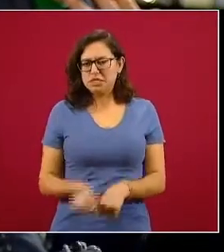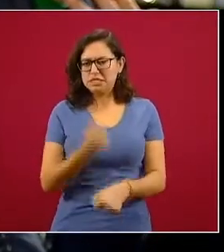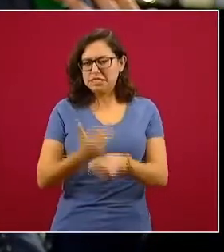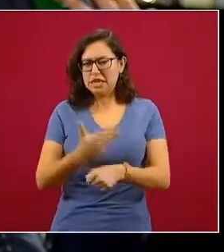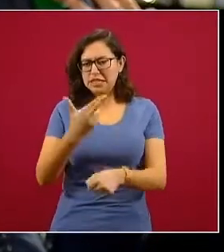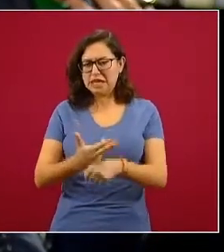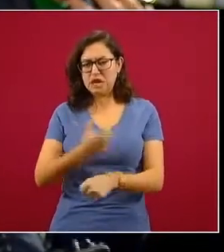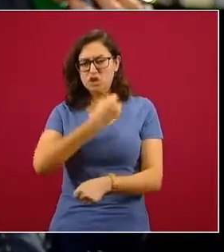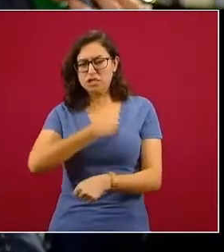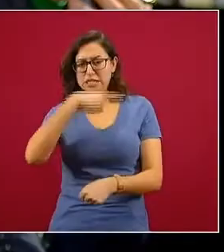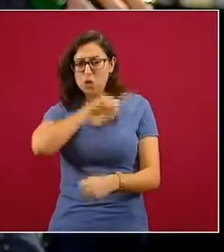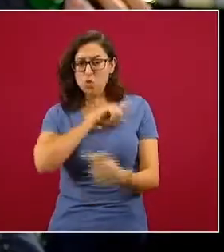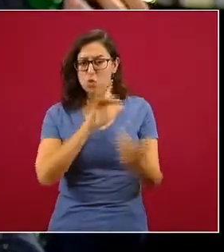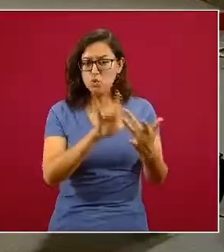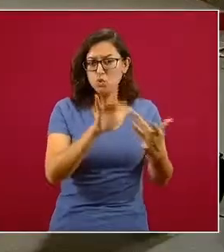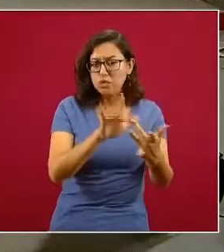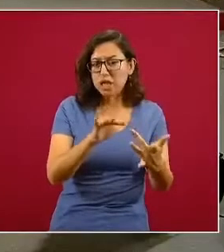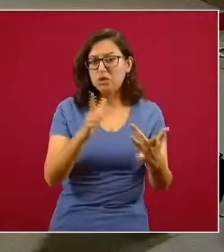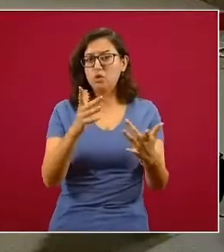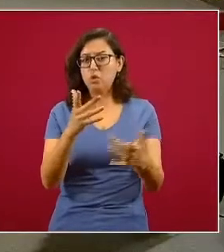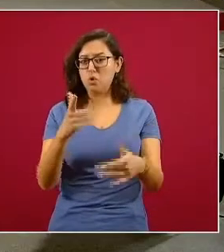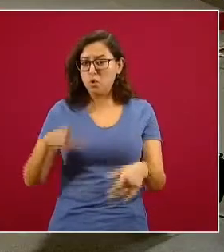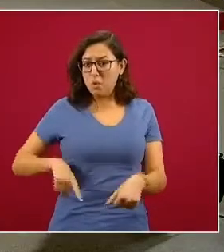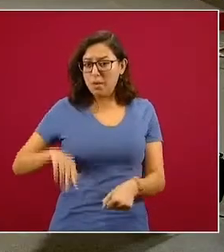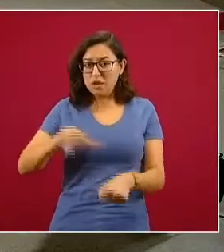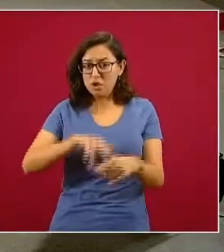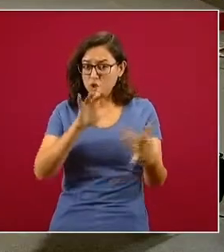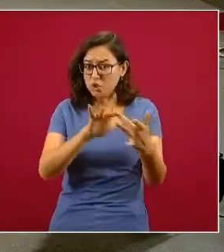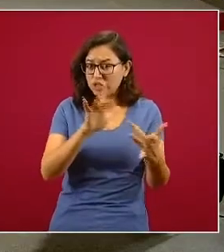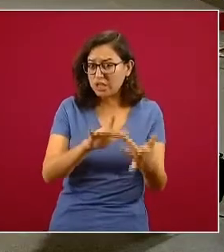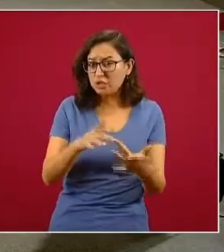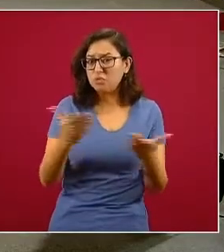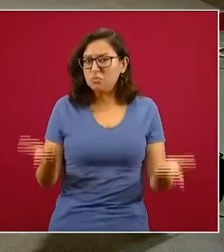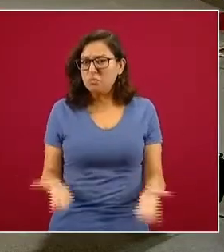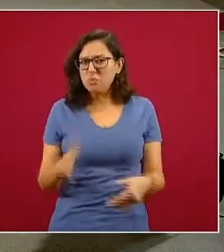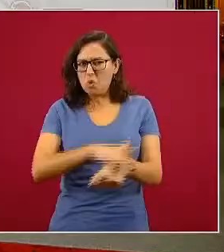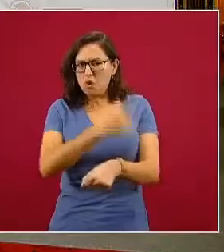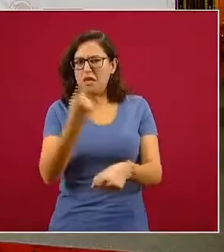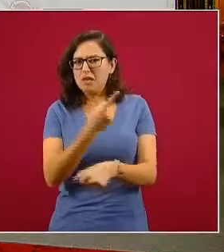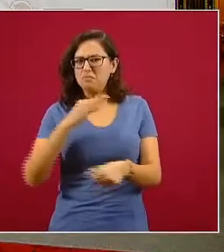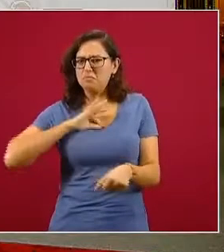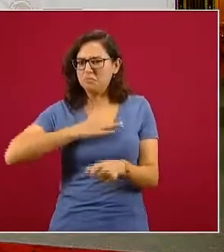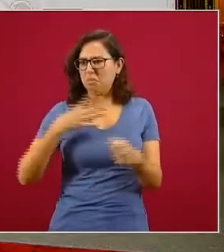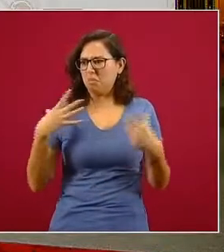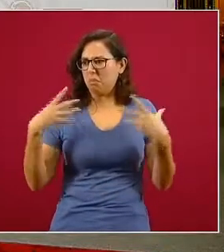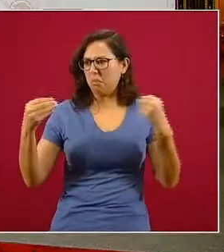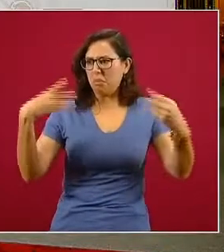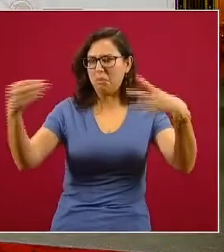salud estatales, con los gobernadores, o sea, ¿qué es lo que está pasando? Que no están controlando